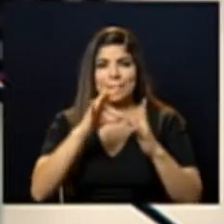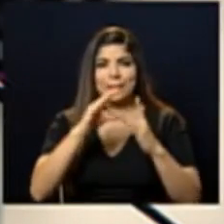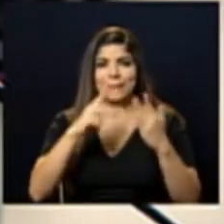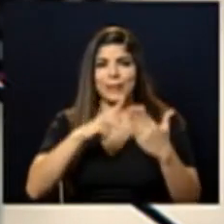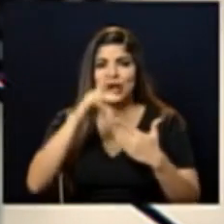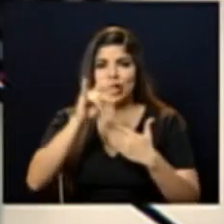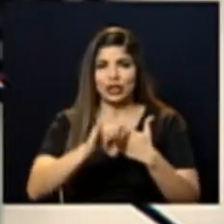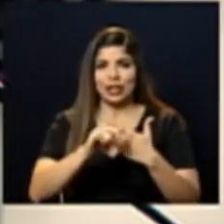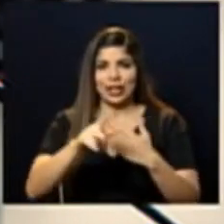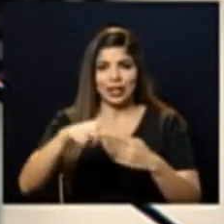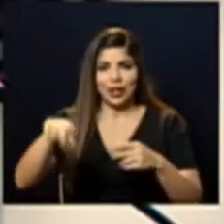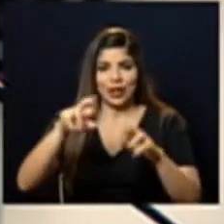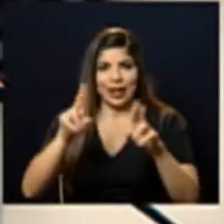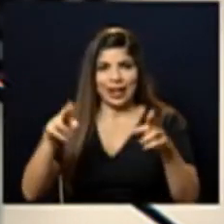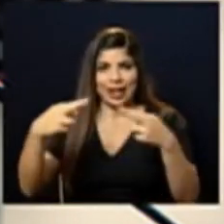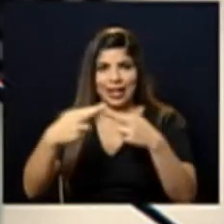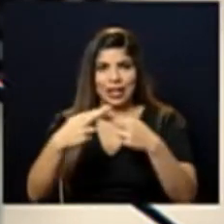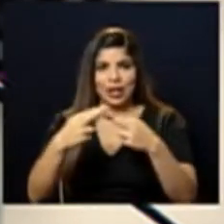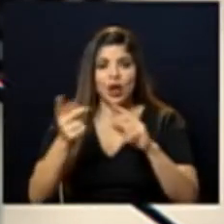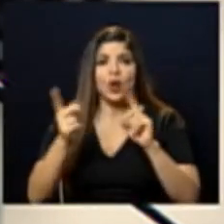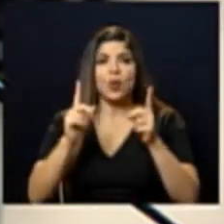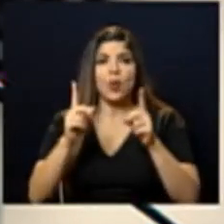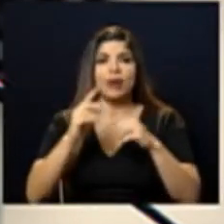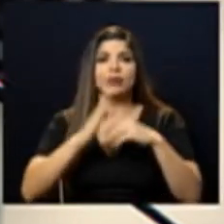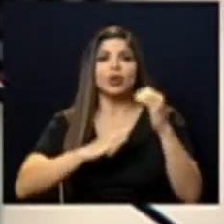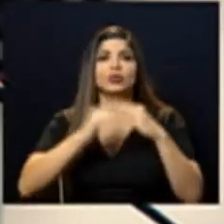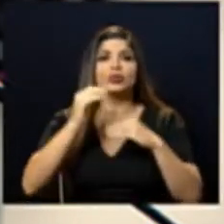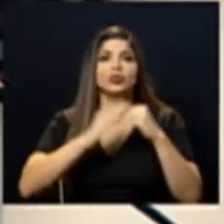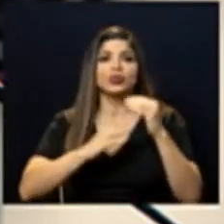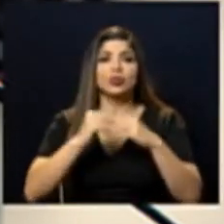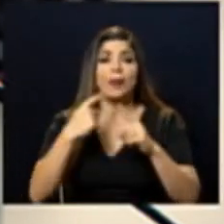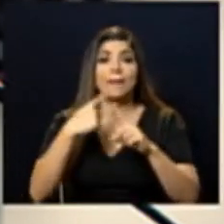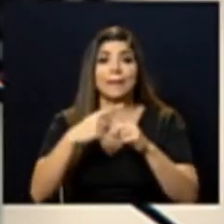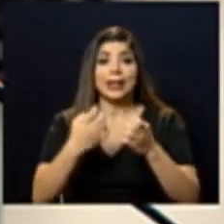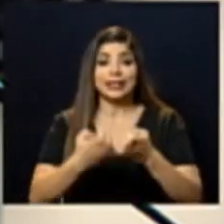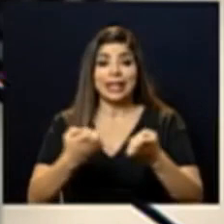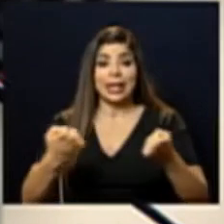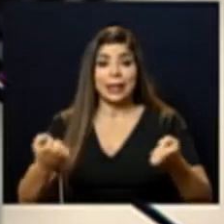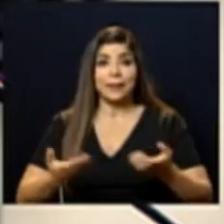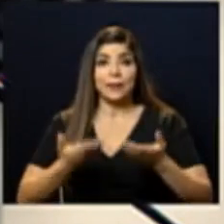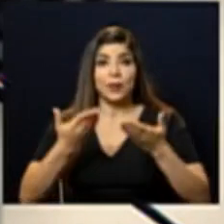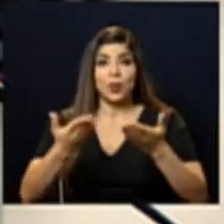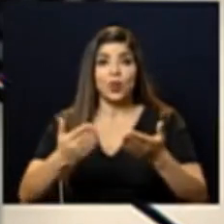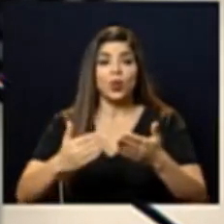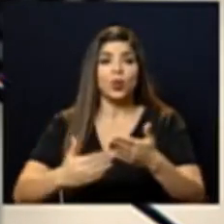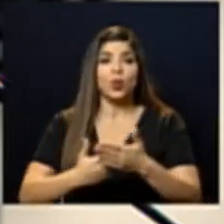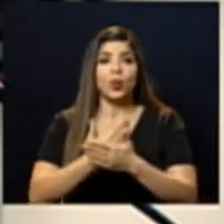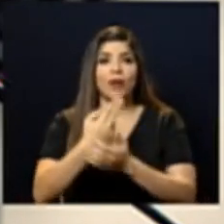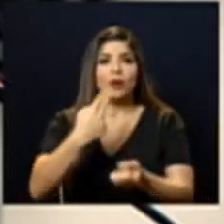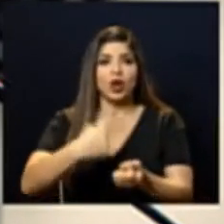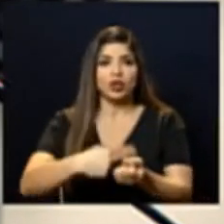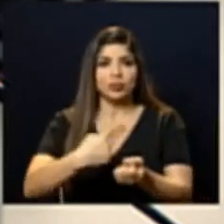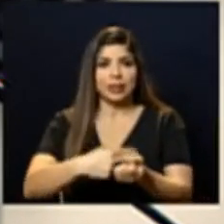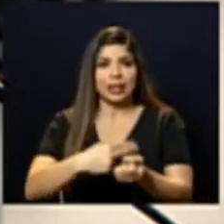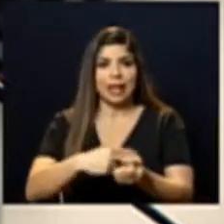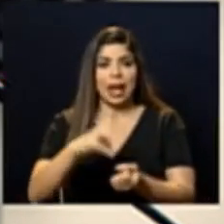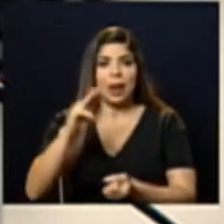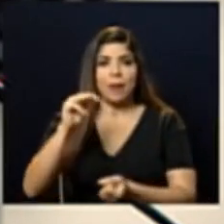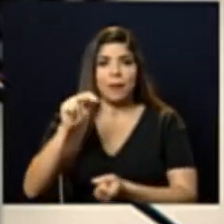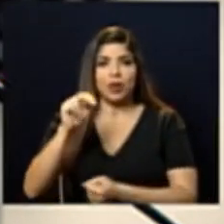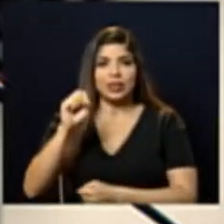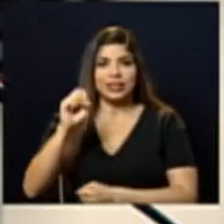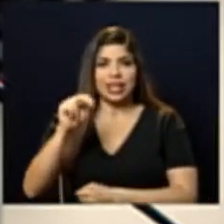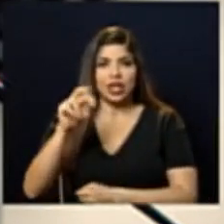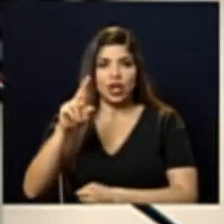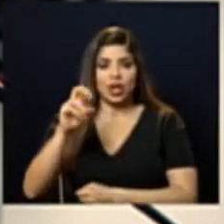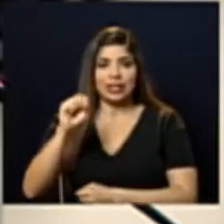proyectos de la región, como es la construcción y equipamiento del nuevo Hospital Monseñor